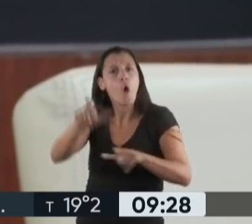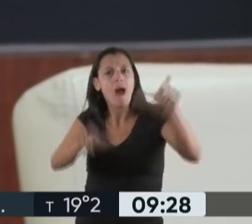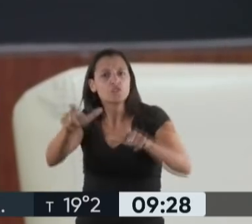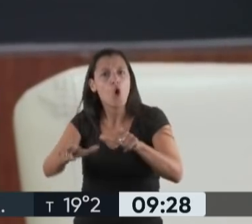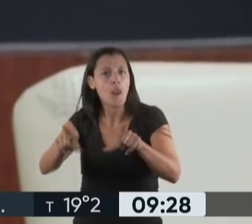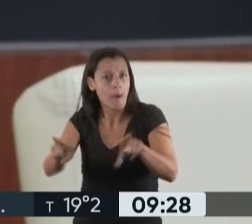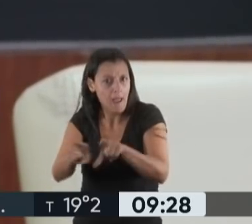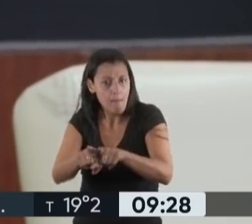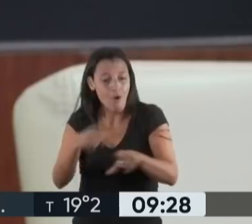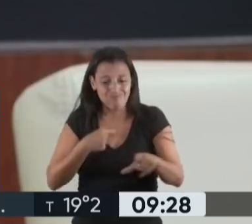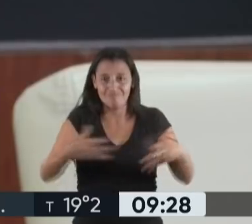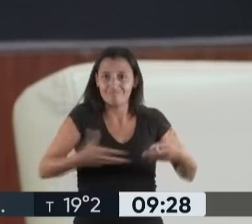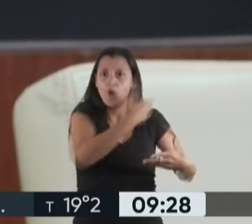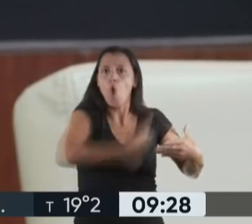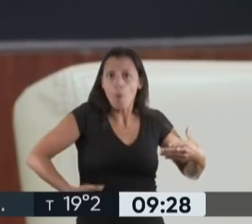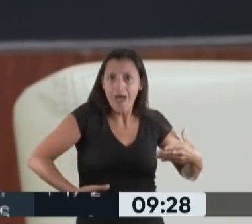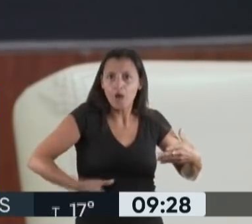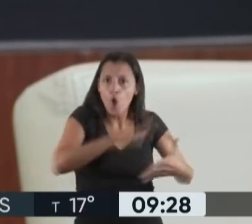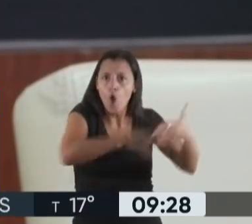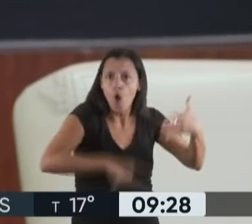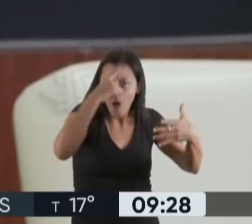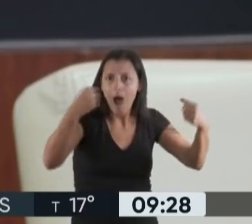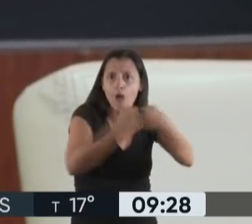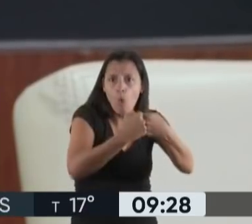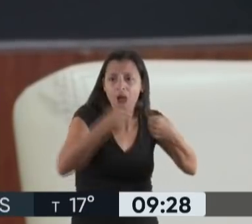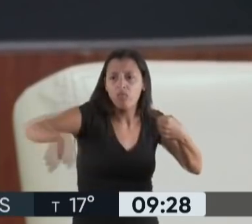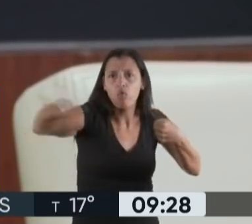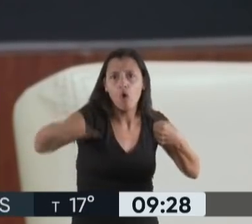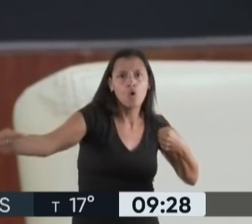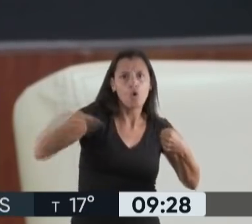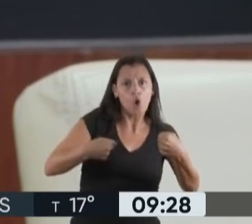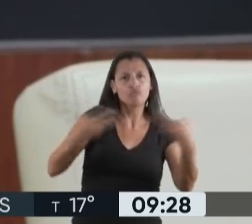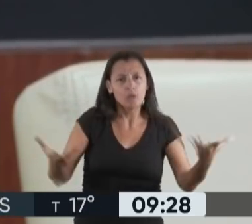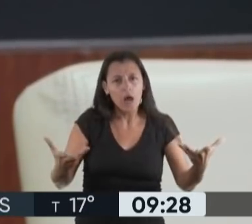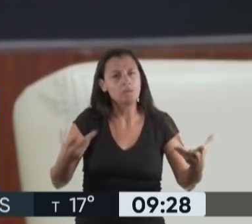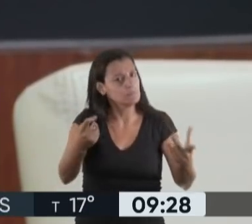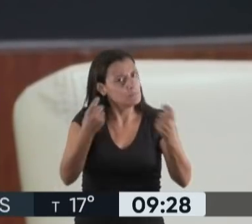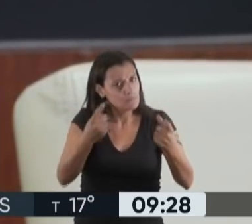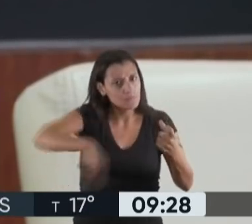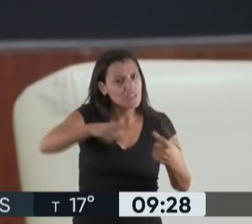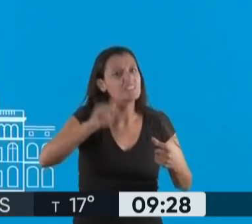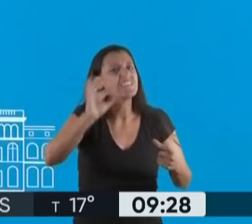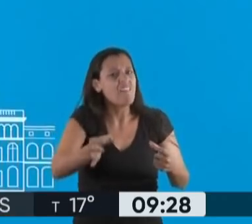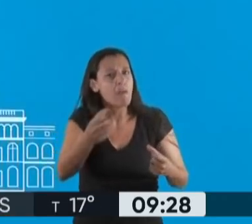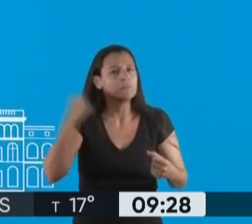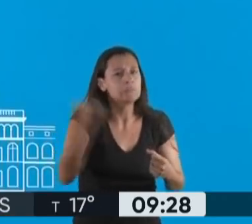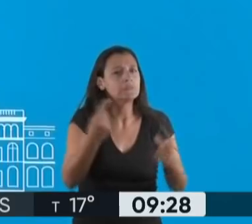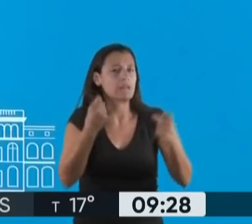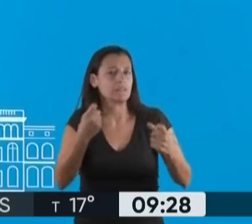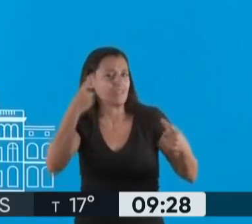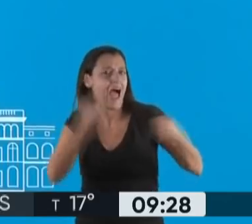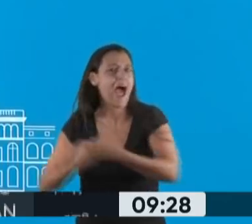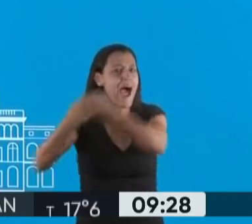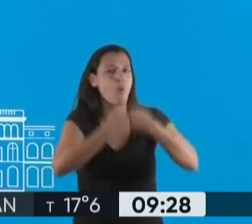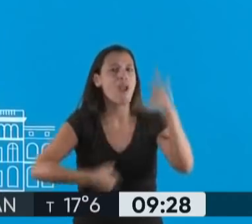un proyecto impulsado por el gobierno, teniendo en cuenta que necesitan el máximo consenso posible. Gracias. Gracias, Ignacio.